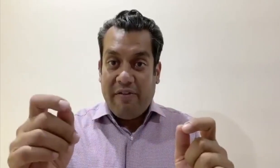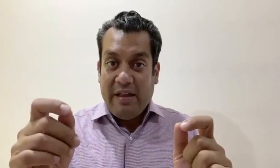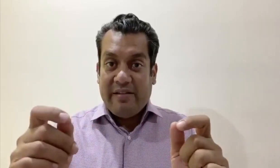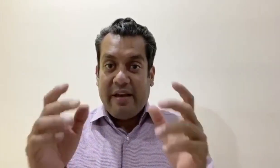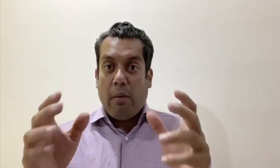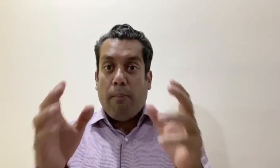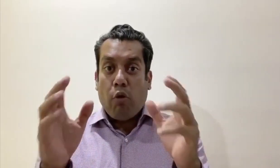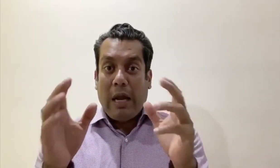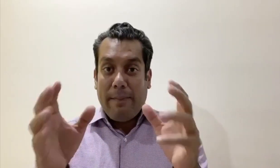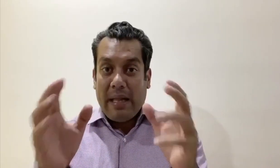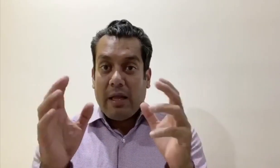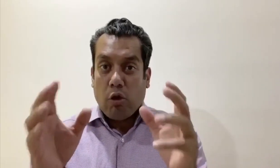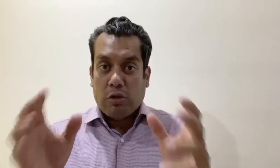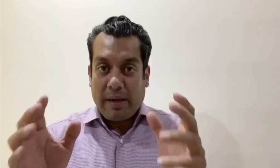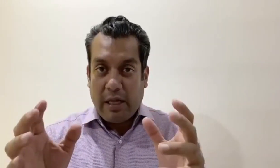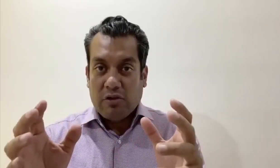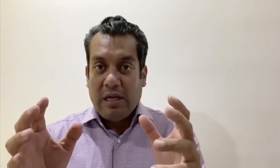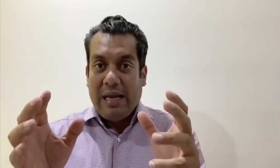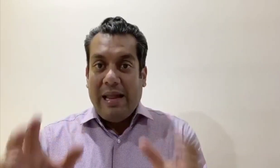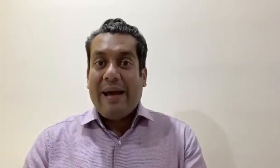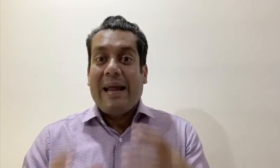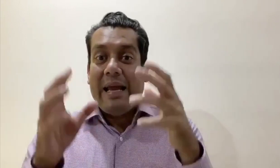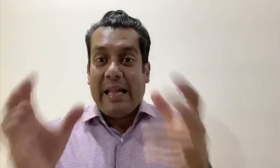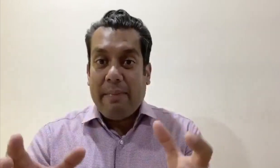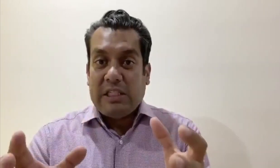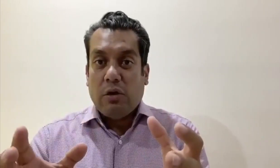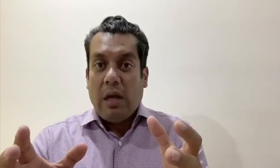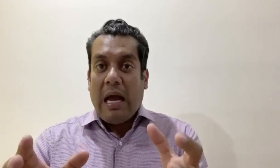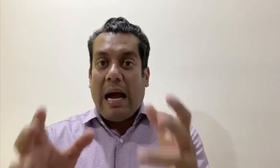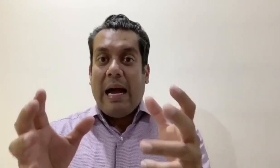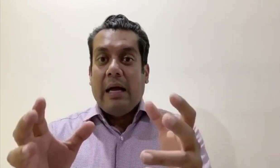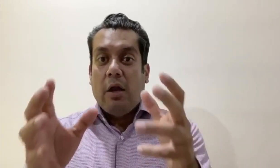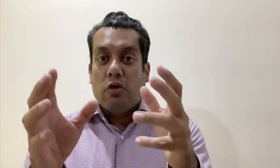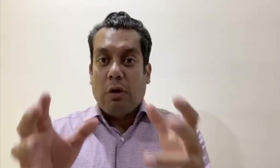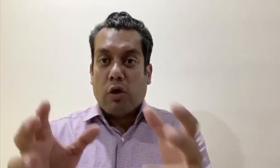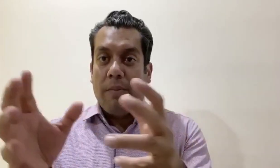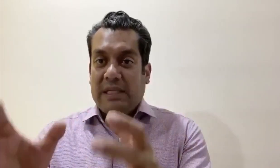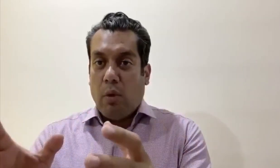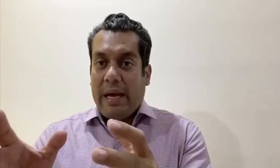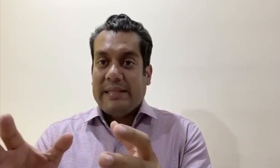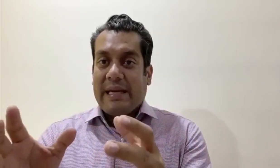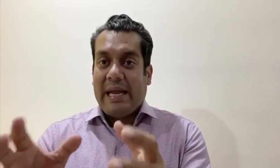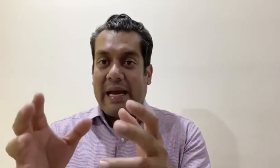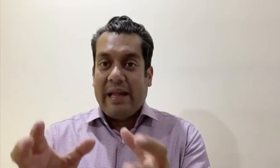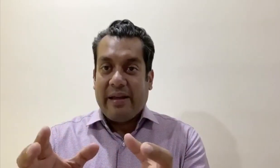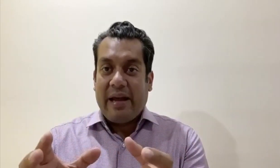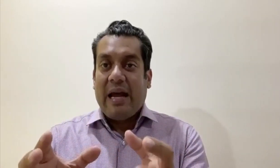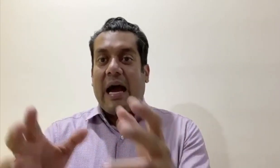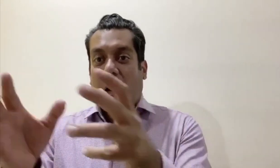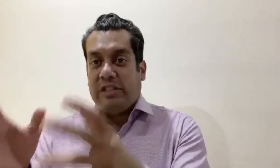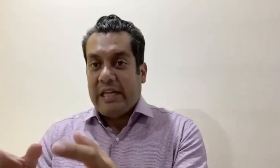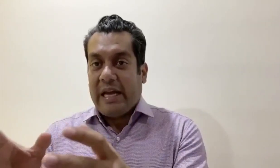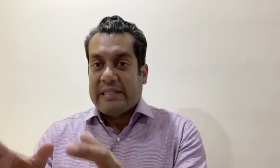diputado federal sergio gutiérrez luna comenta que ellos no están en contra de la urna electrónica sino de que el órgano autónomo